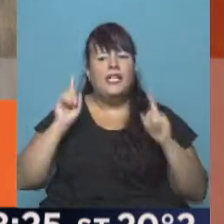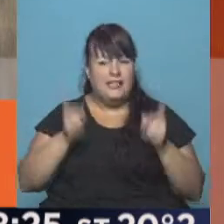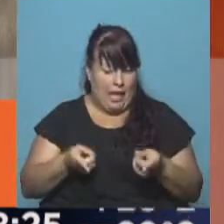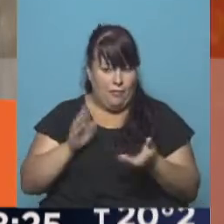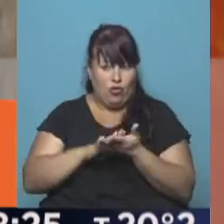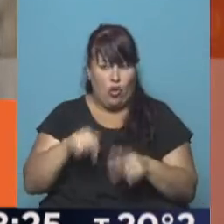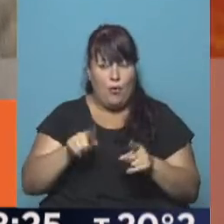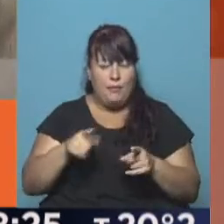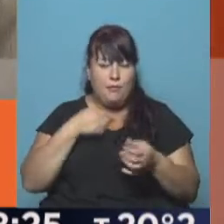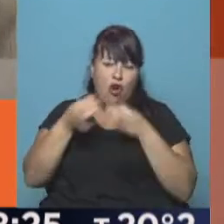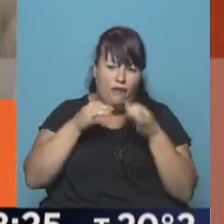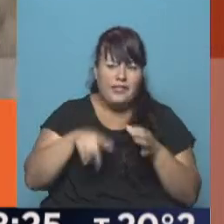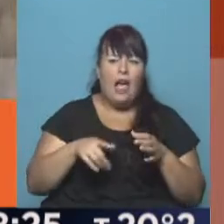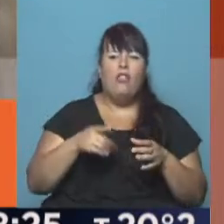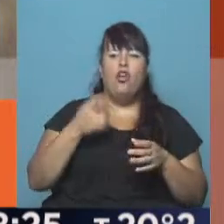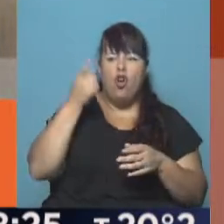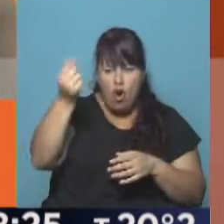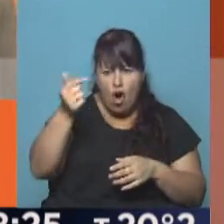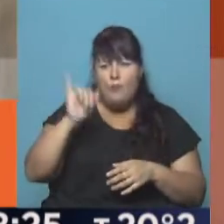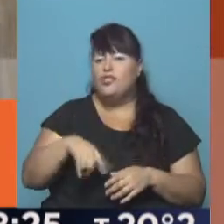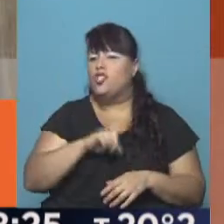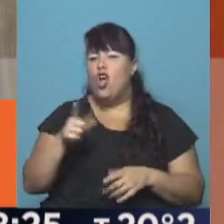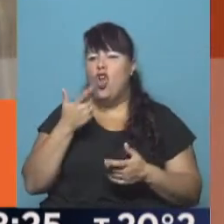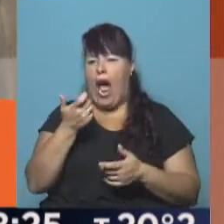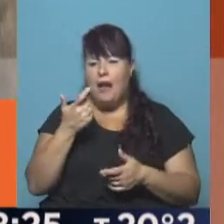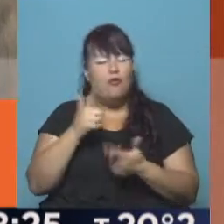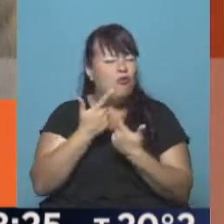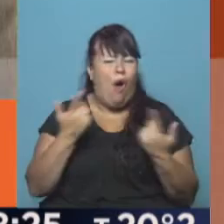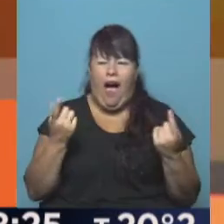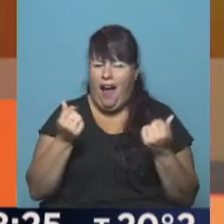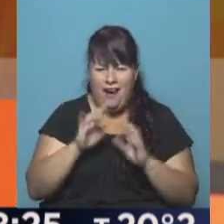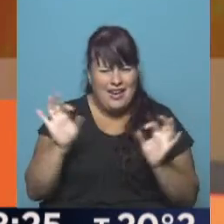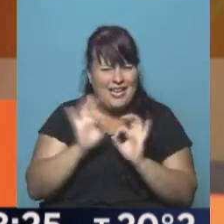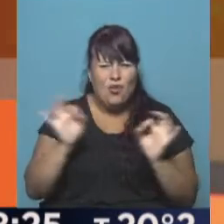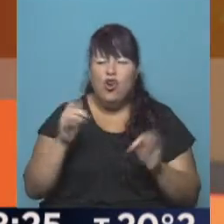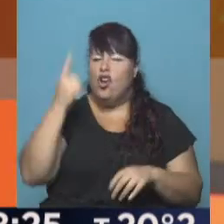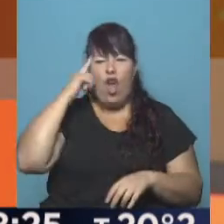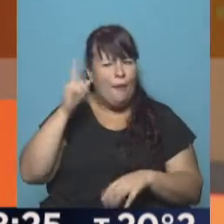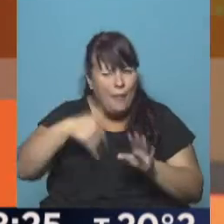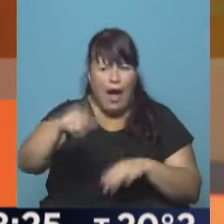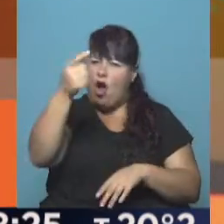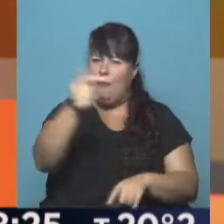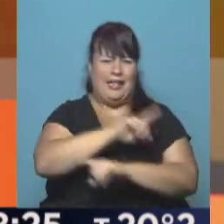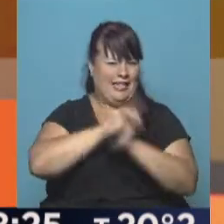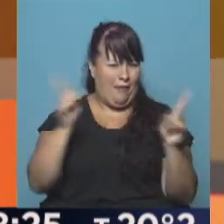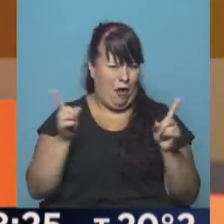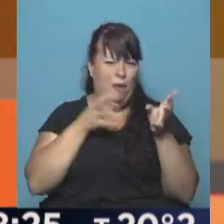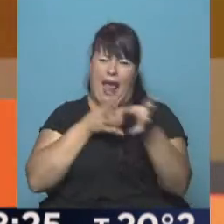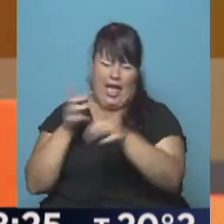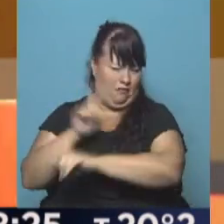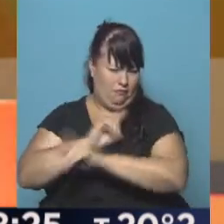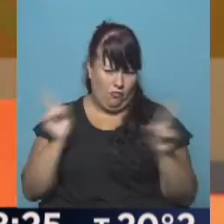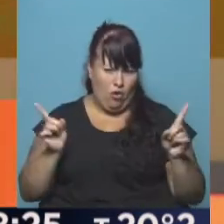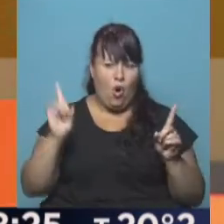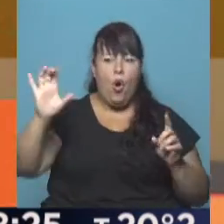con lo que estamos conversando hubo compra o no hubo compra de armas no hay compra y no hay intención de comprar material bélico que